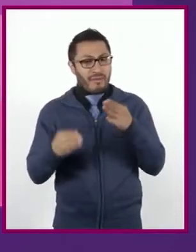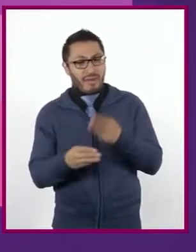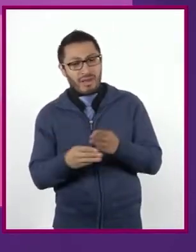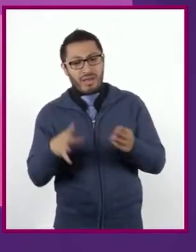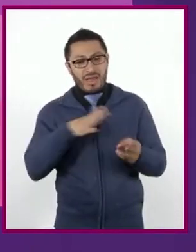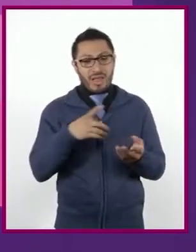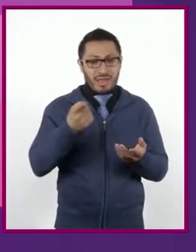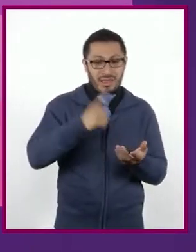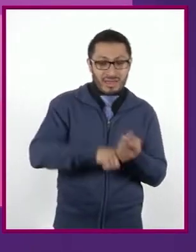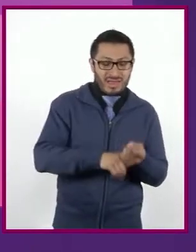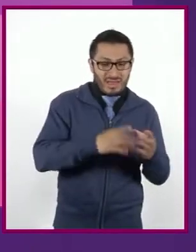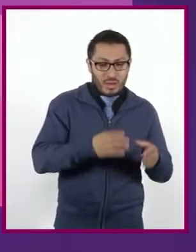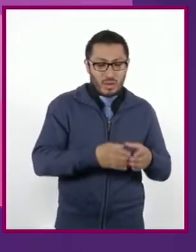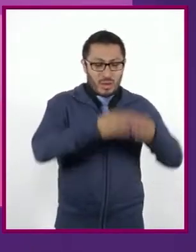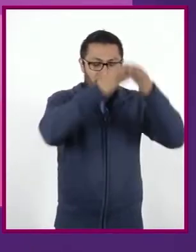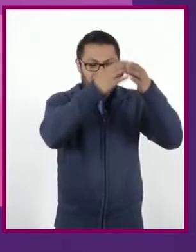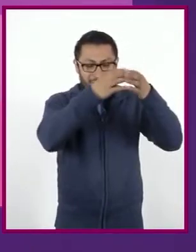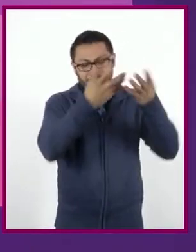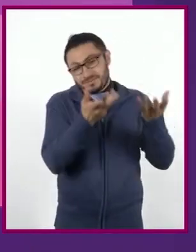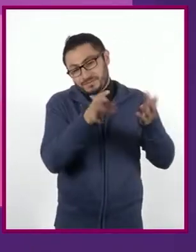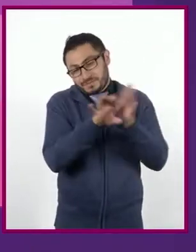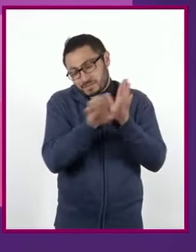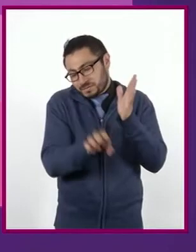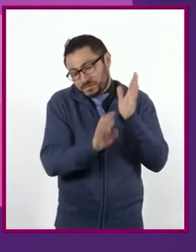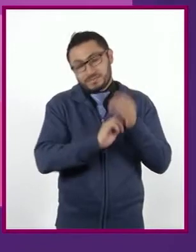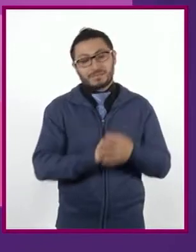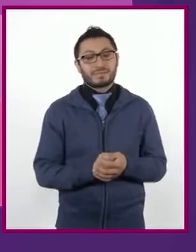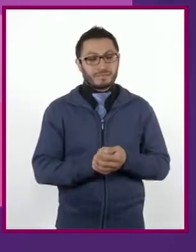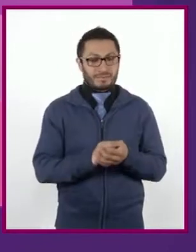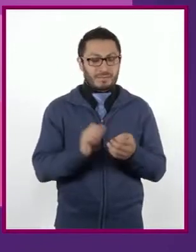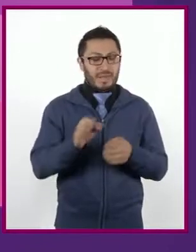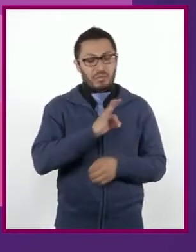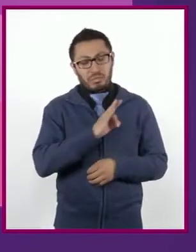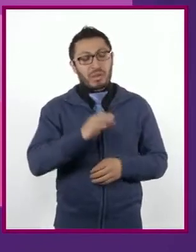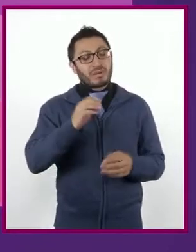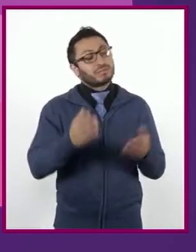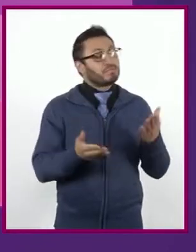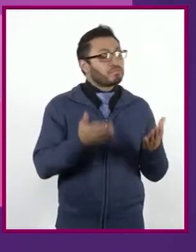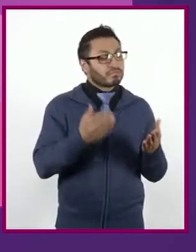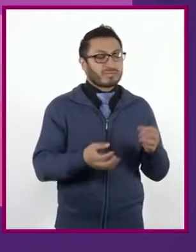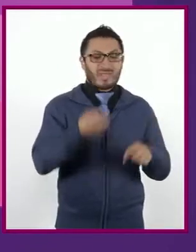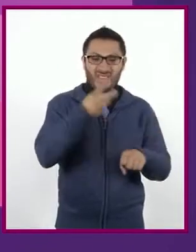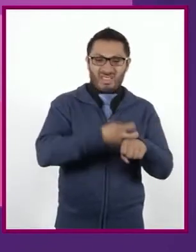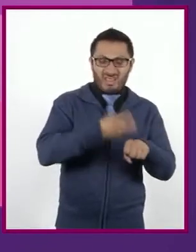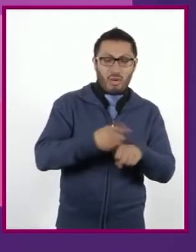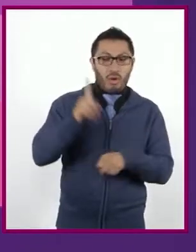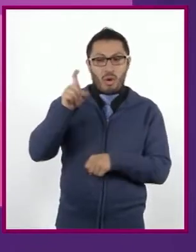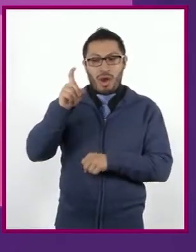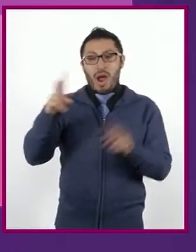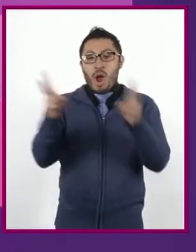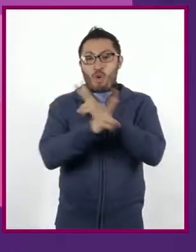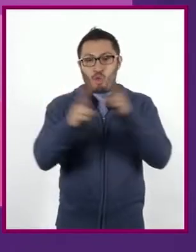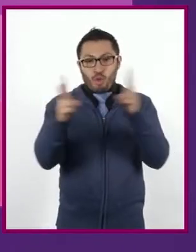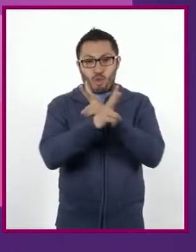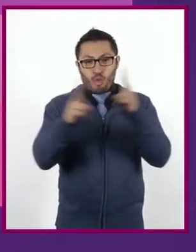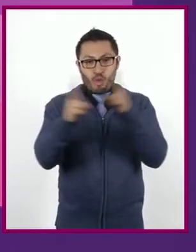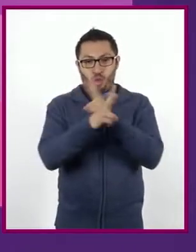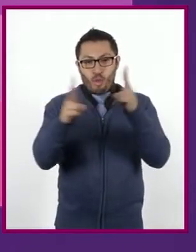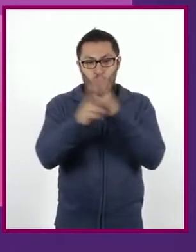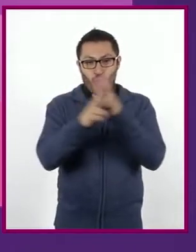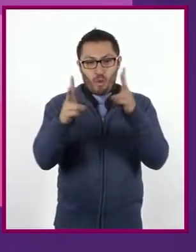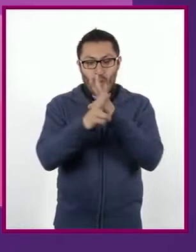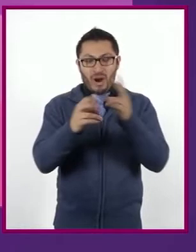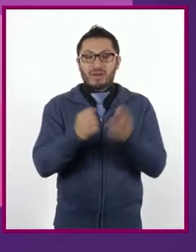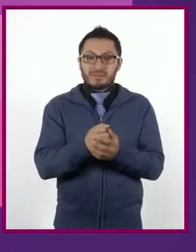encuentra comprimido en un espacio determinado. La podemos medir en sólidos, líquidos y gases.